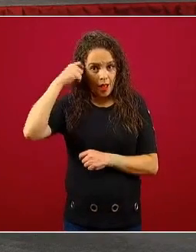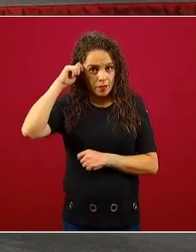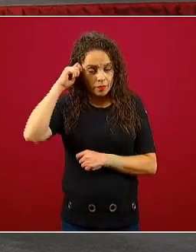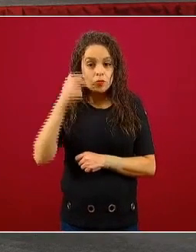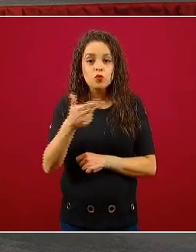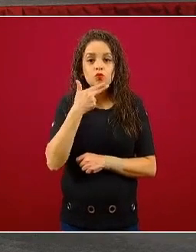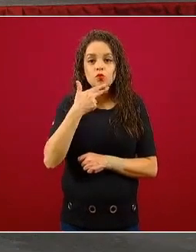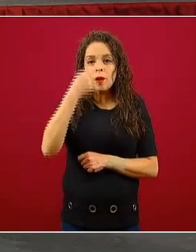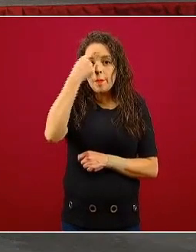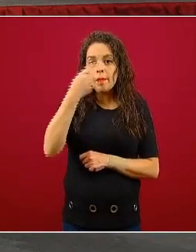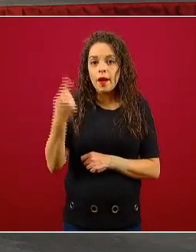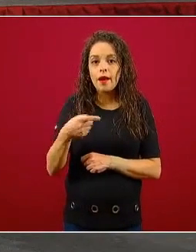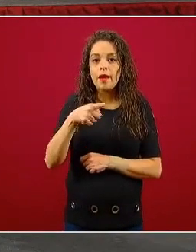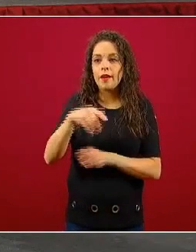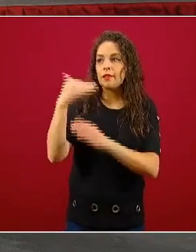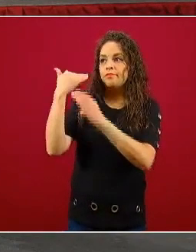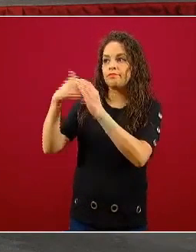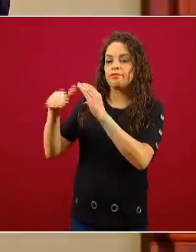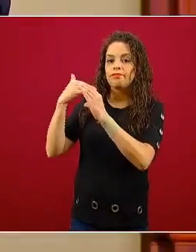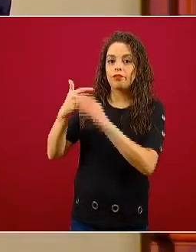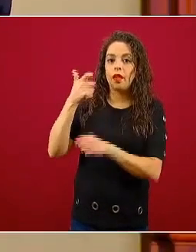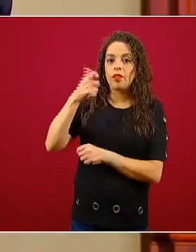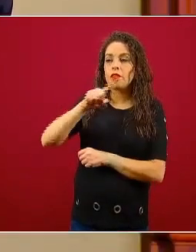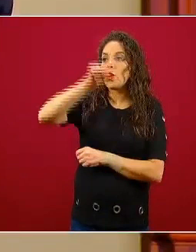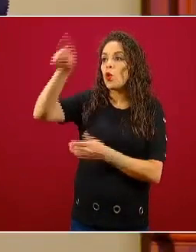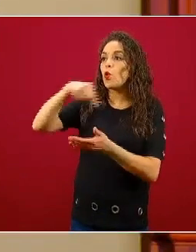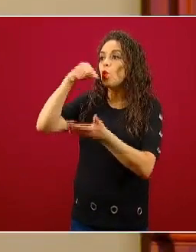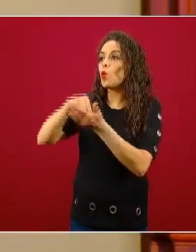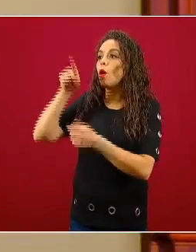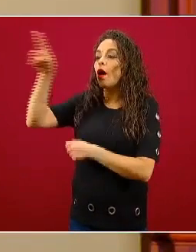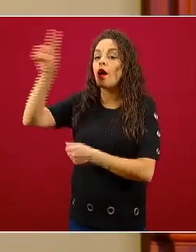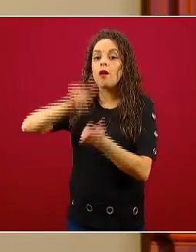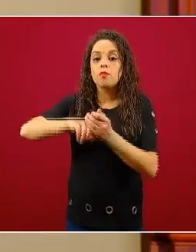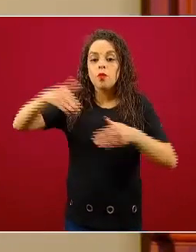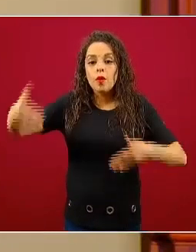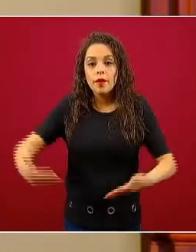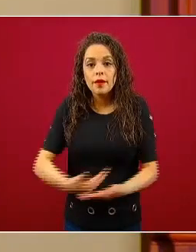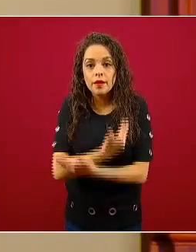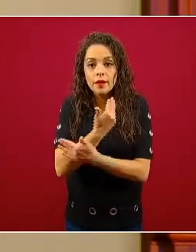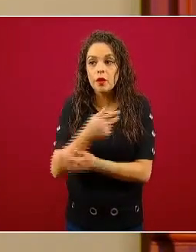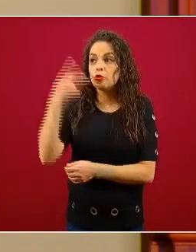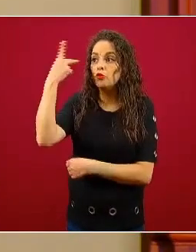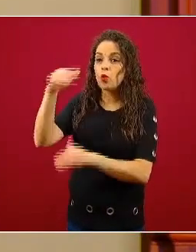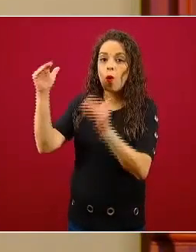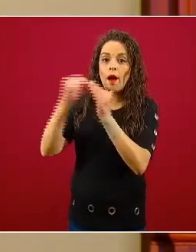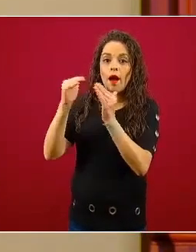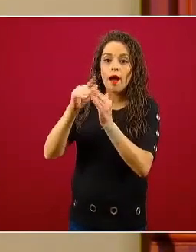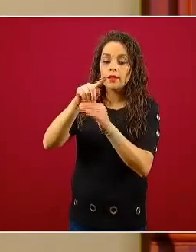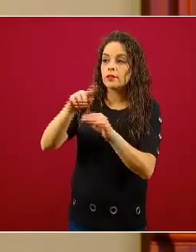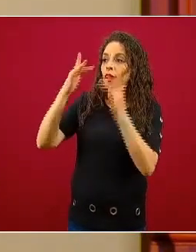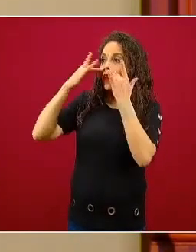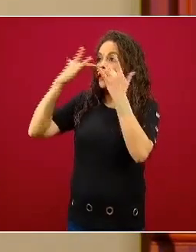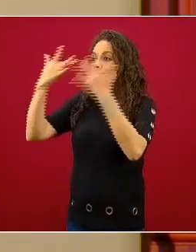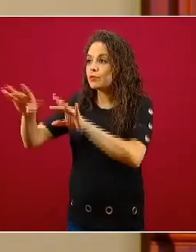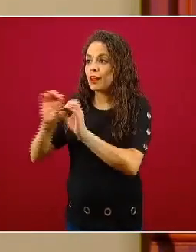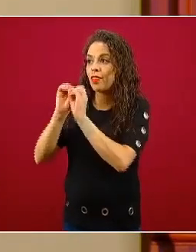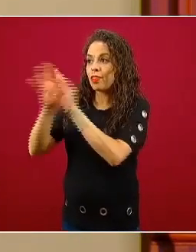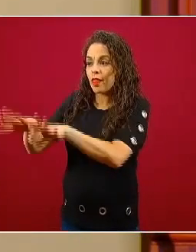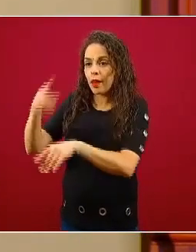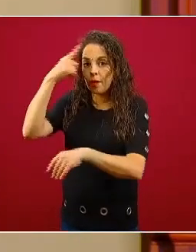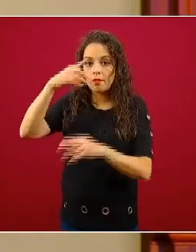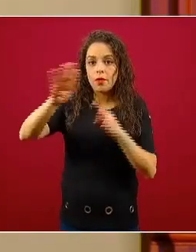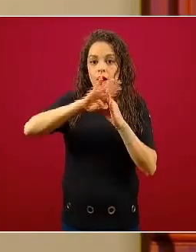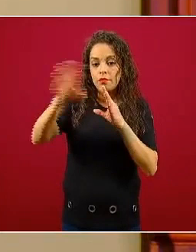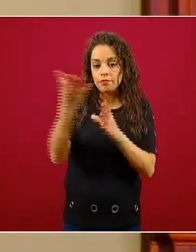para mandar dinero a sus hogares, a sus lugares de nacimiento, a las casas que dejaron durante de hace